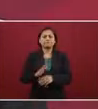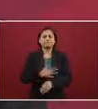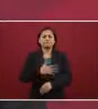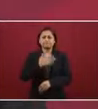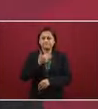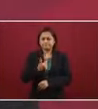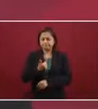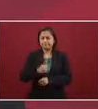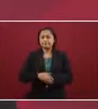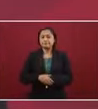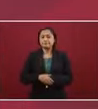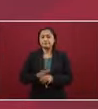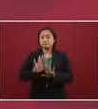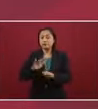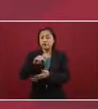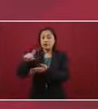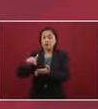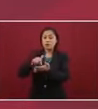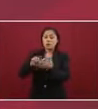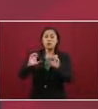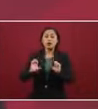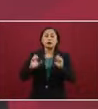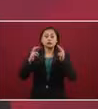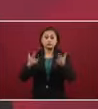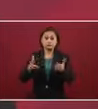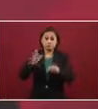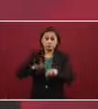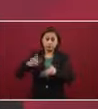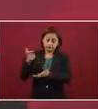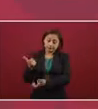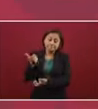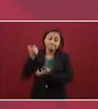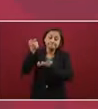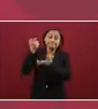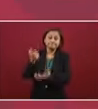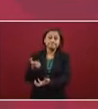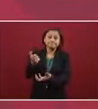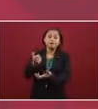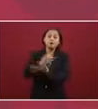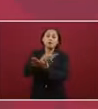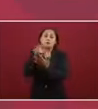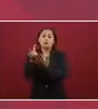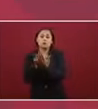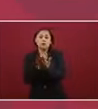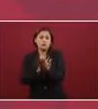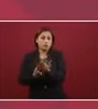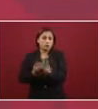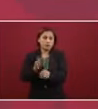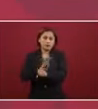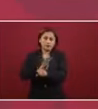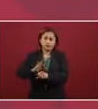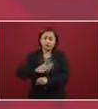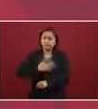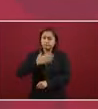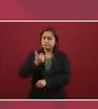hay inversión para programas de bienestar como nunca